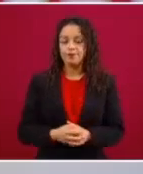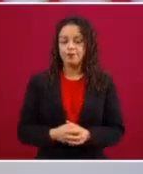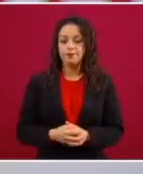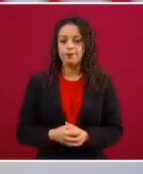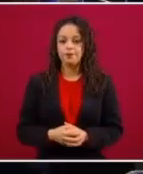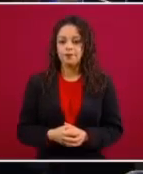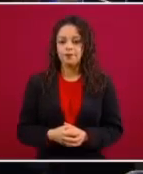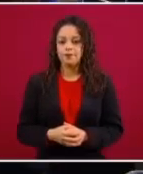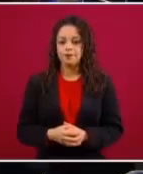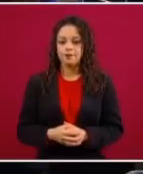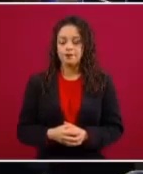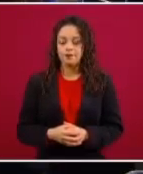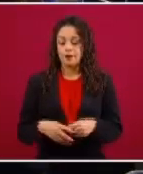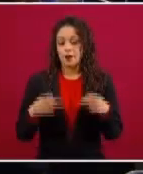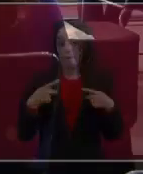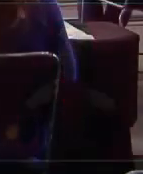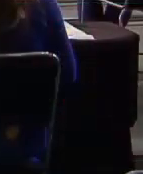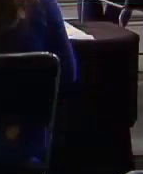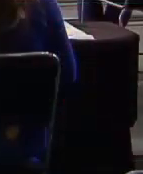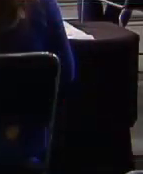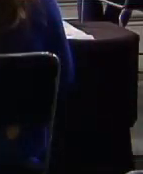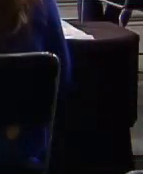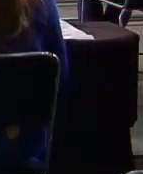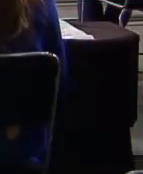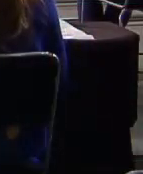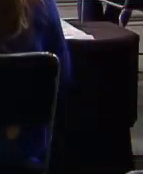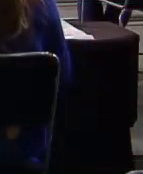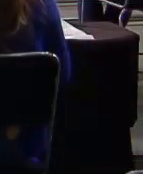tendrían los ciudadanos que solicitarnos